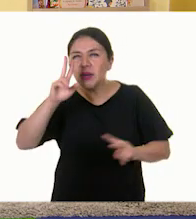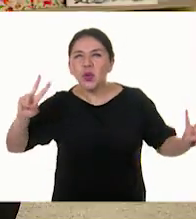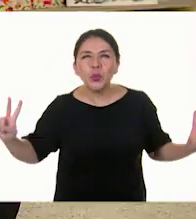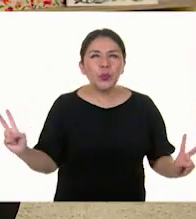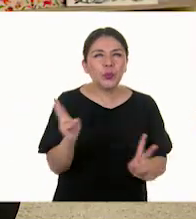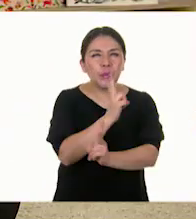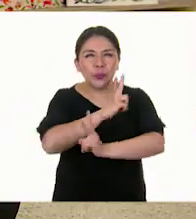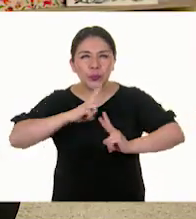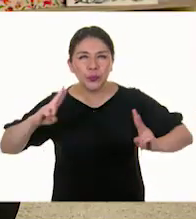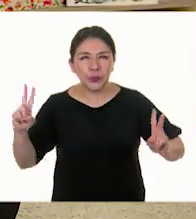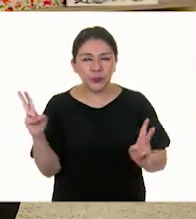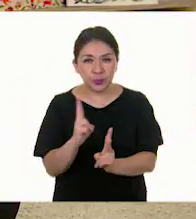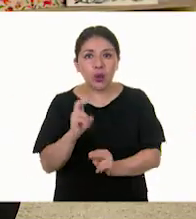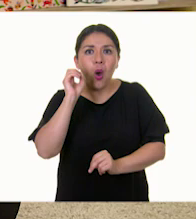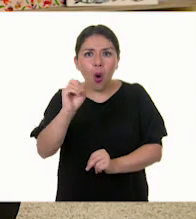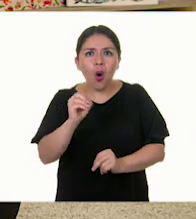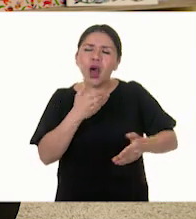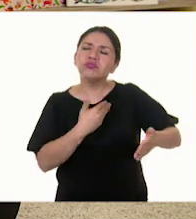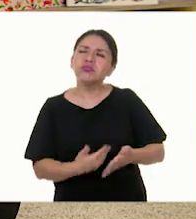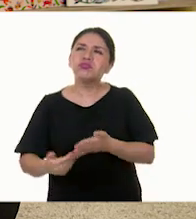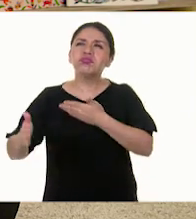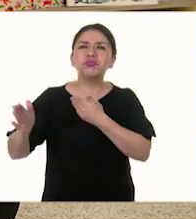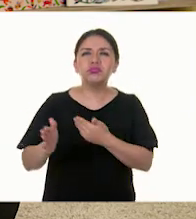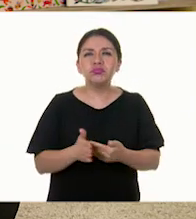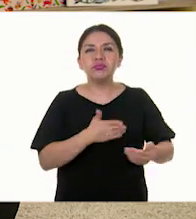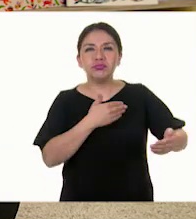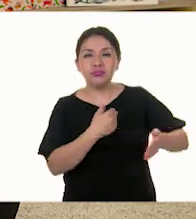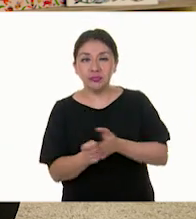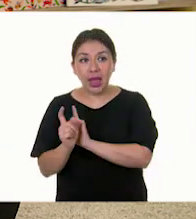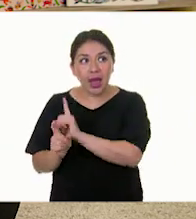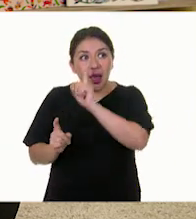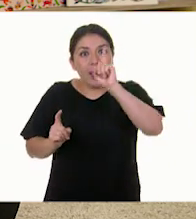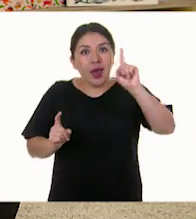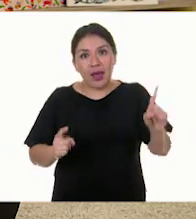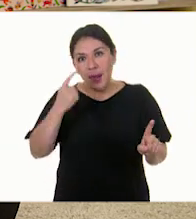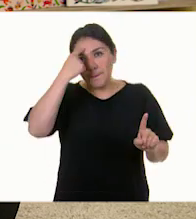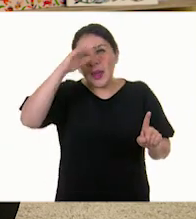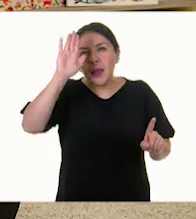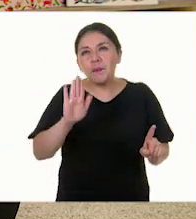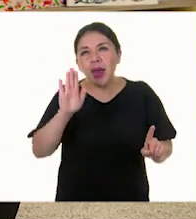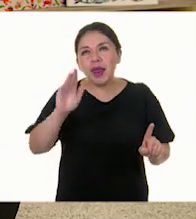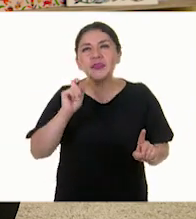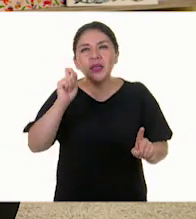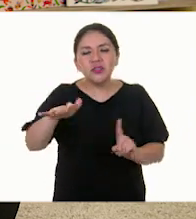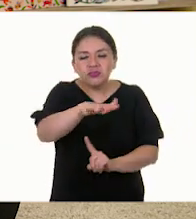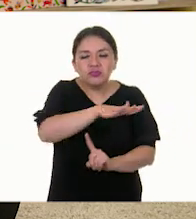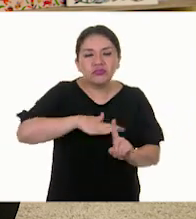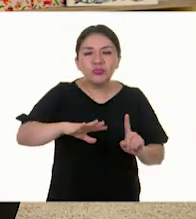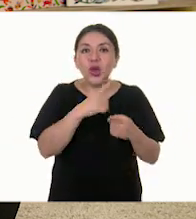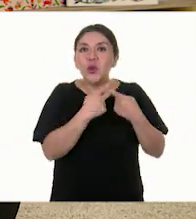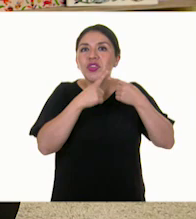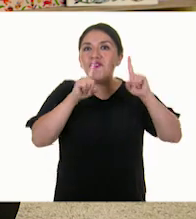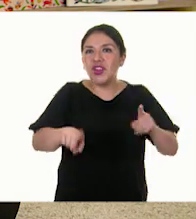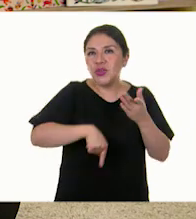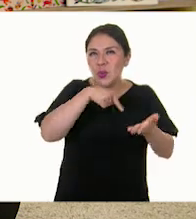viento. Podemos caminar hacia el otro extremo del lugar para simular que es un ambiente diferente. comunicarnos